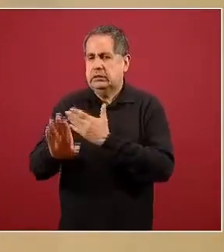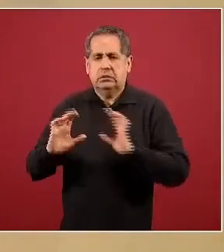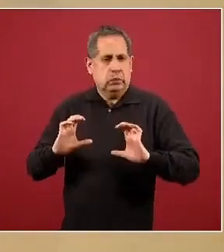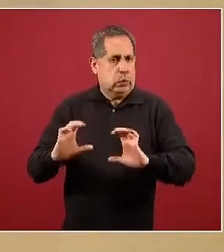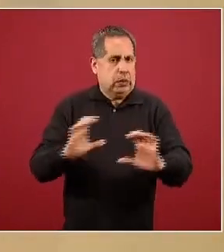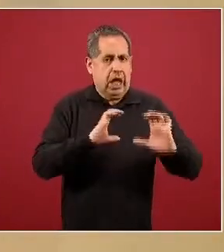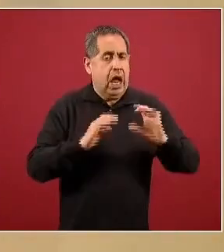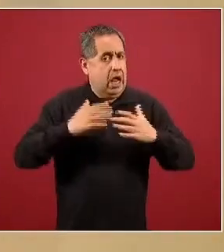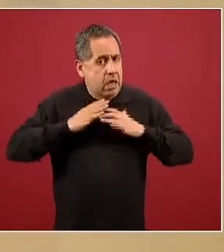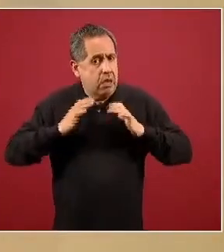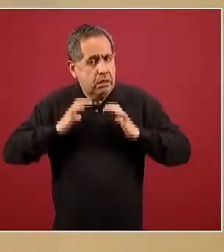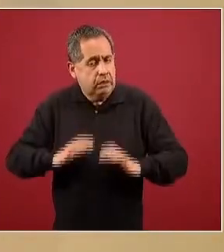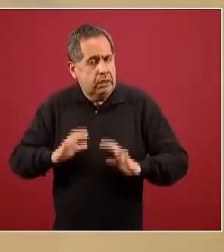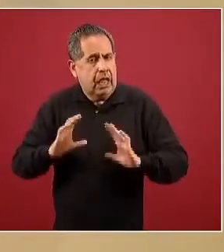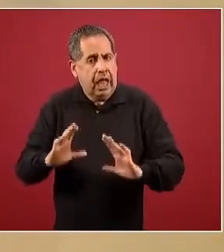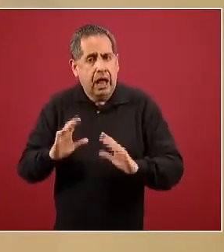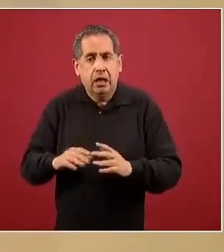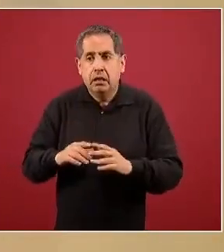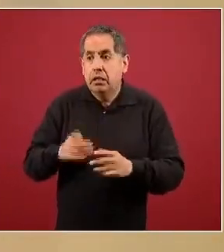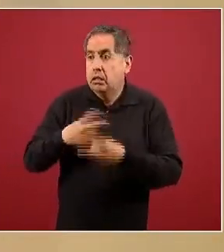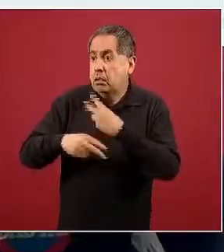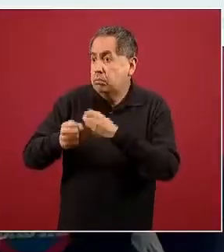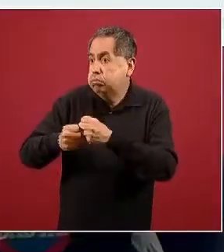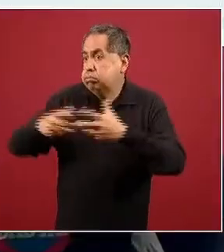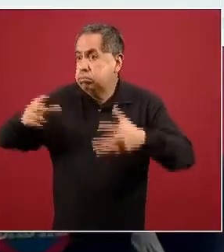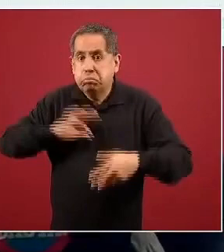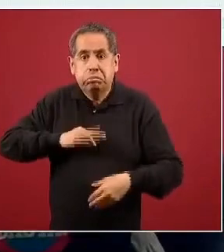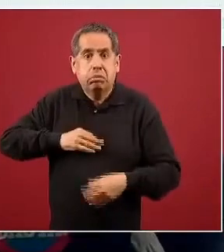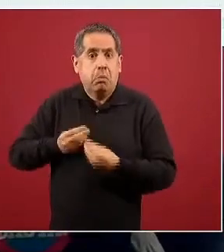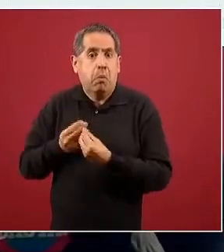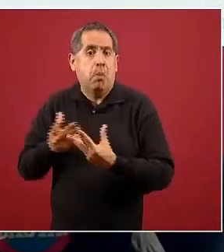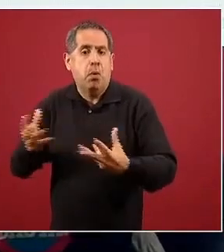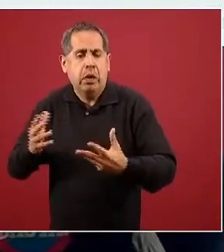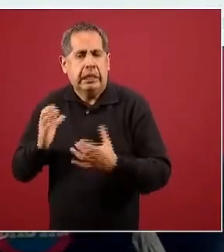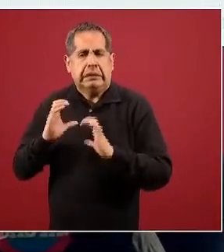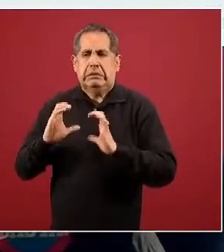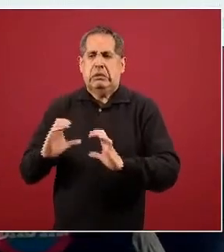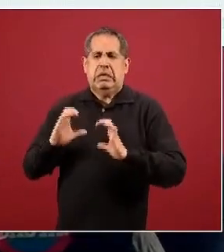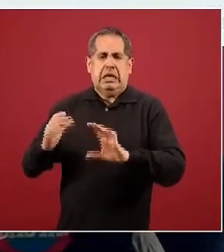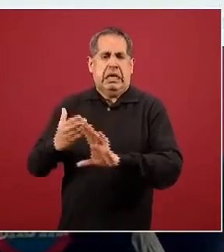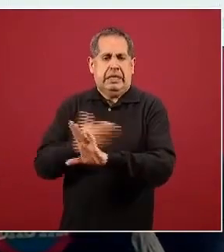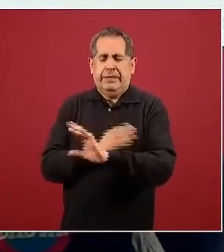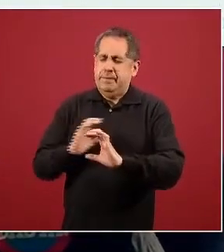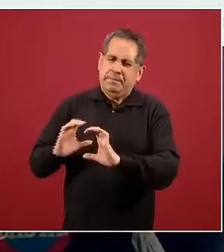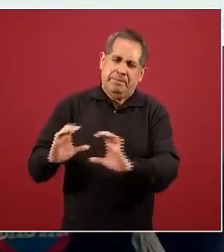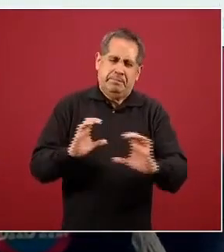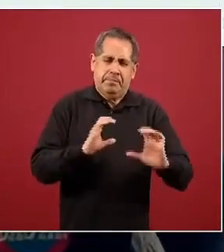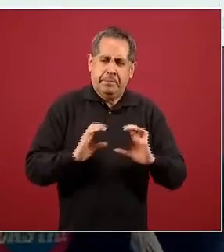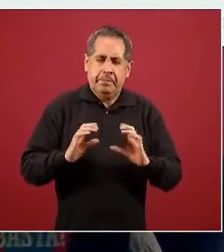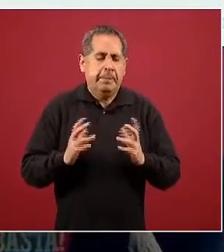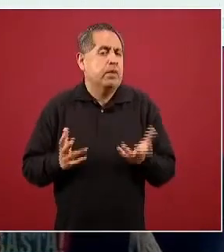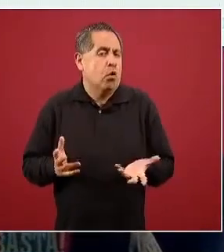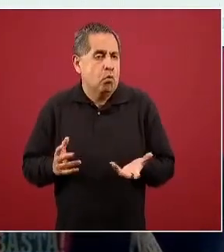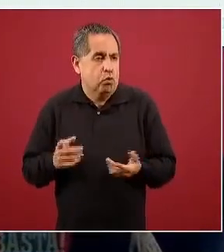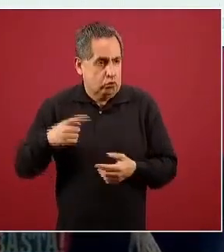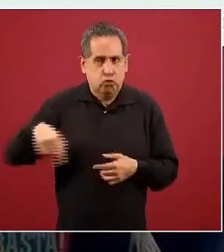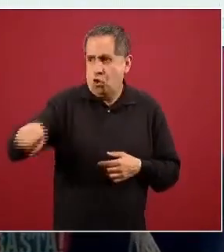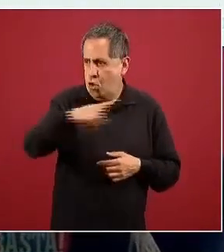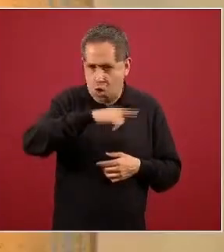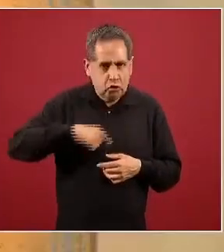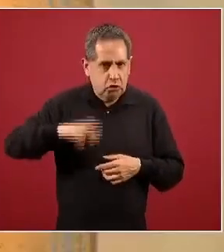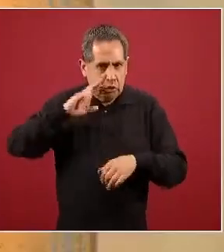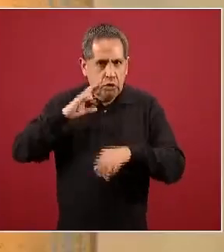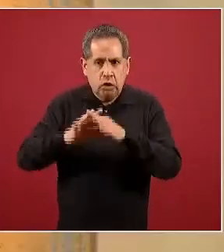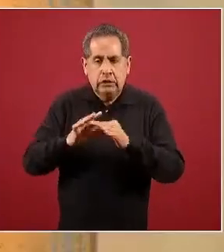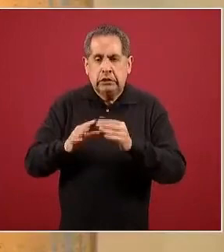de disminuir la velocidad en la que crece la epidemia, y esto lo logramos todos juntos. Lo logramos